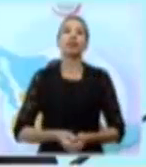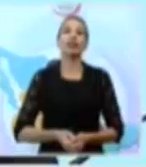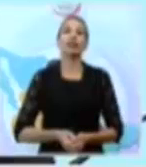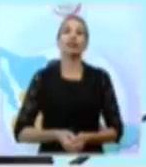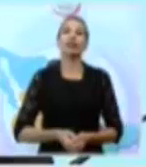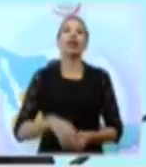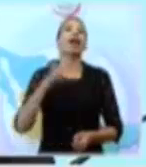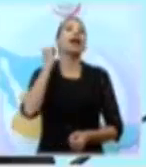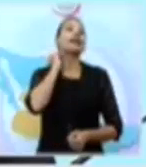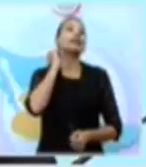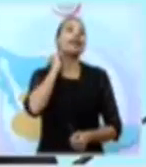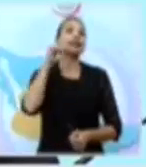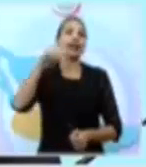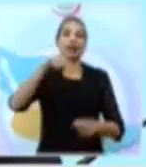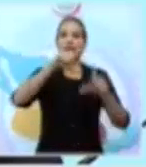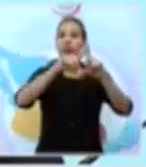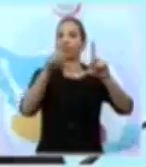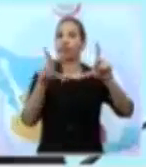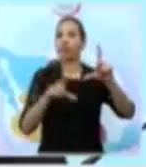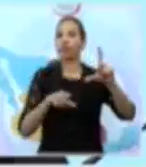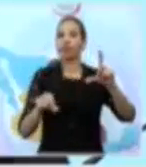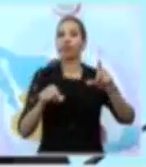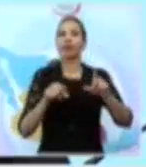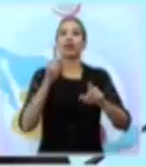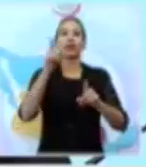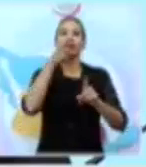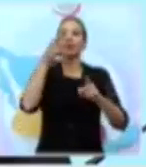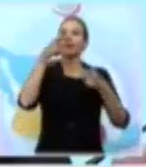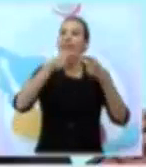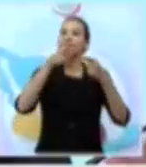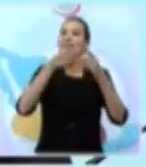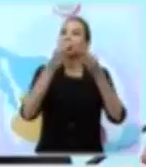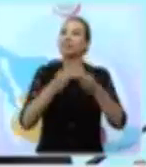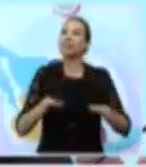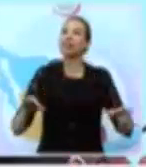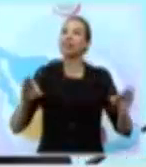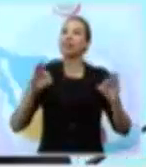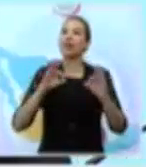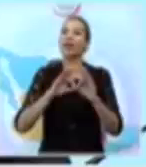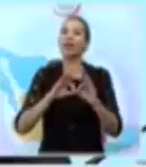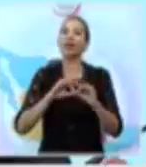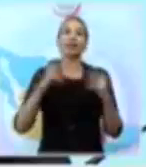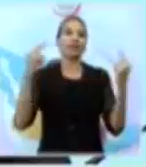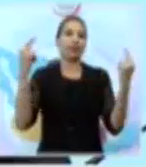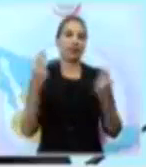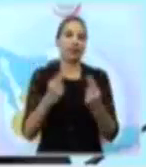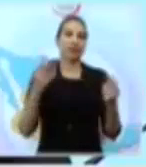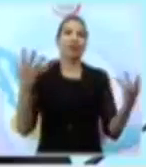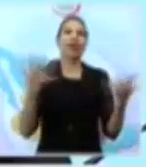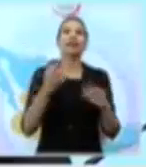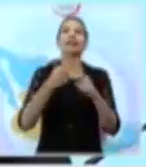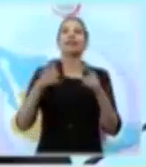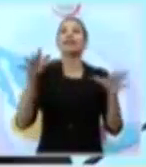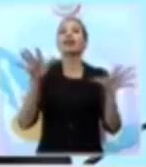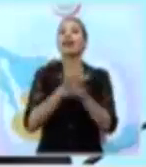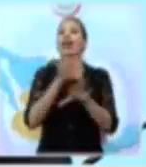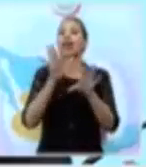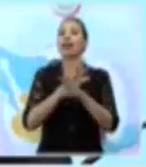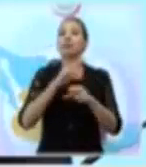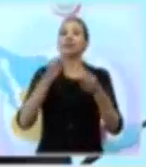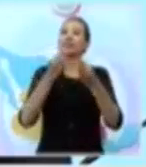El Senado de la República es enfático en señalar la necesidad de realizar acciones